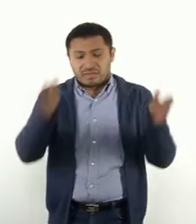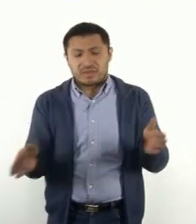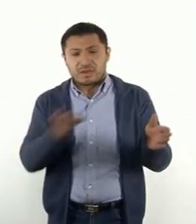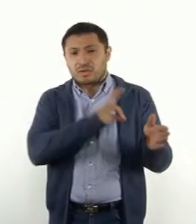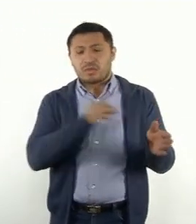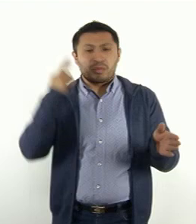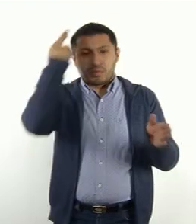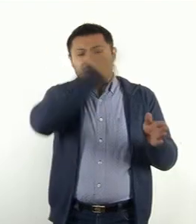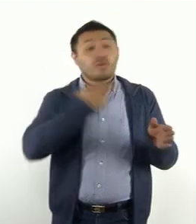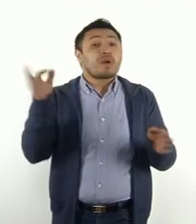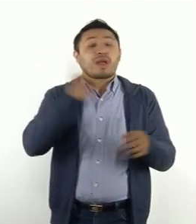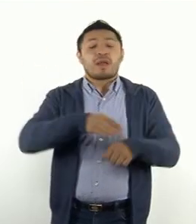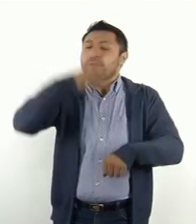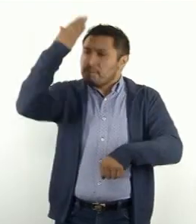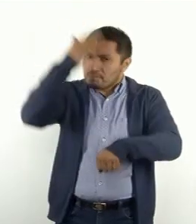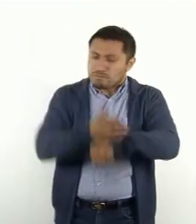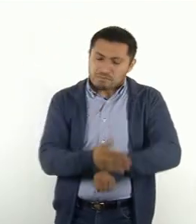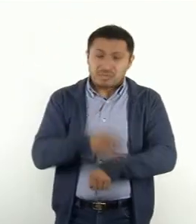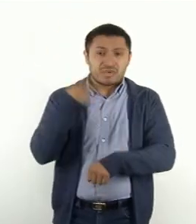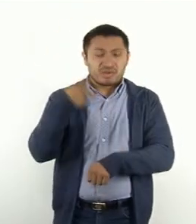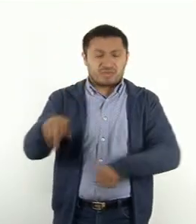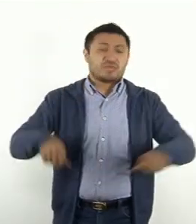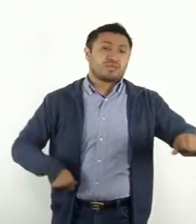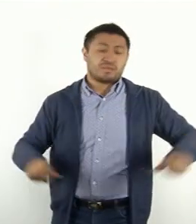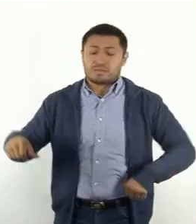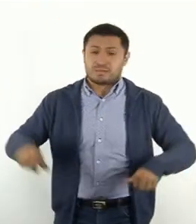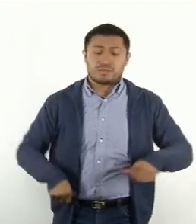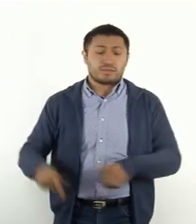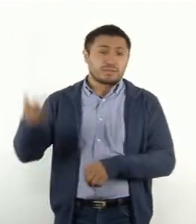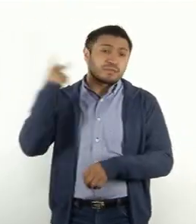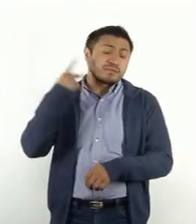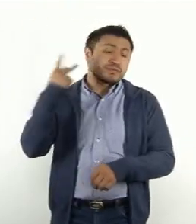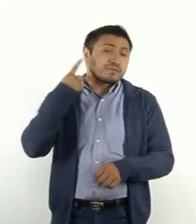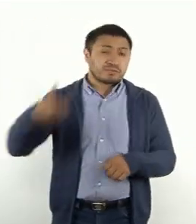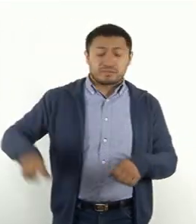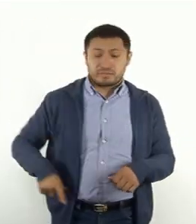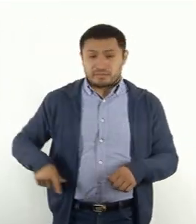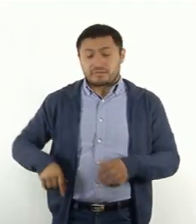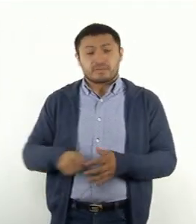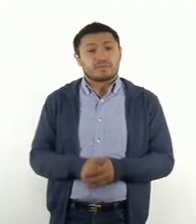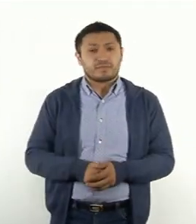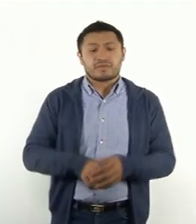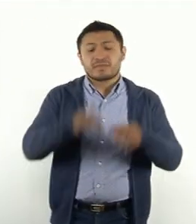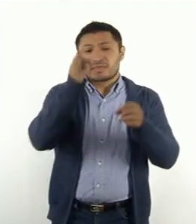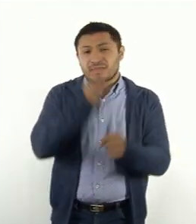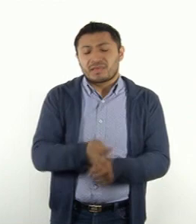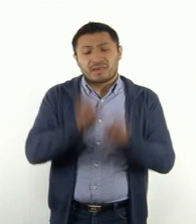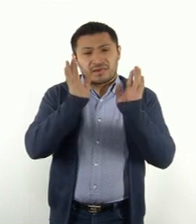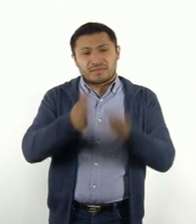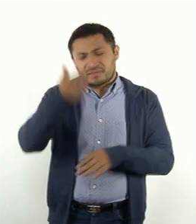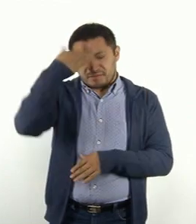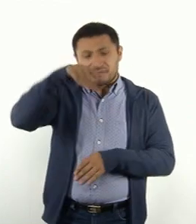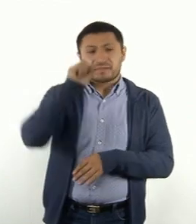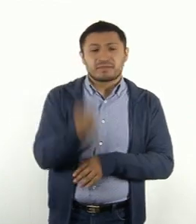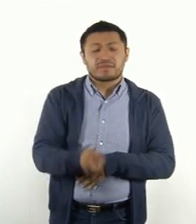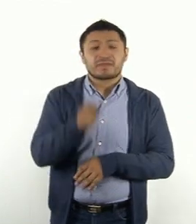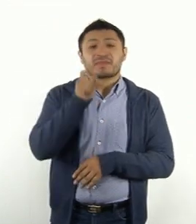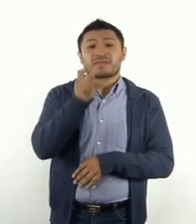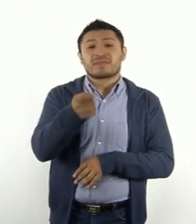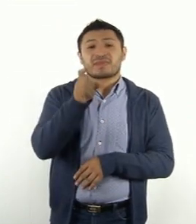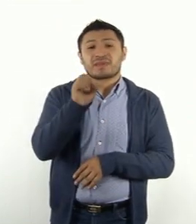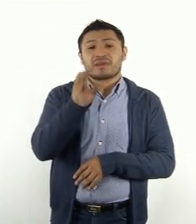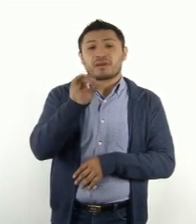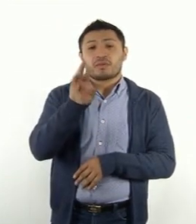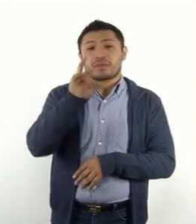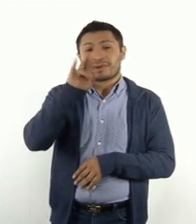caso, sancionar electoralmente su comportamiento político. Ahora que ya sabemos qué es la soberanía popular, queda claro que no